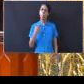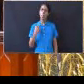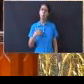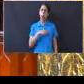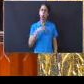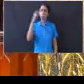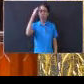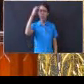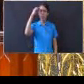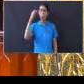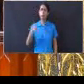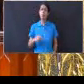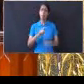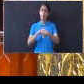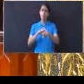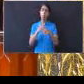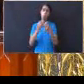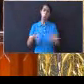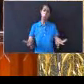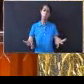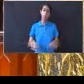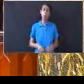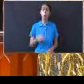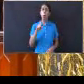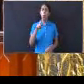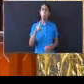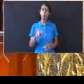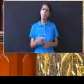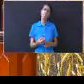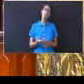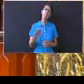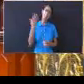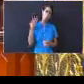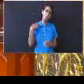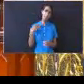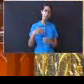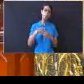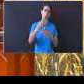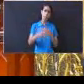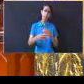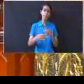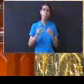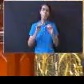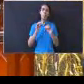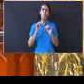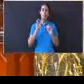ejemplo, usted pasa de los 50 años. Es de la sub-60 o la sub-70.